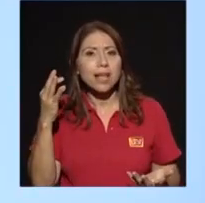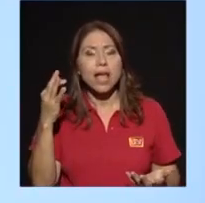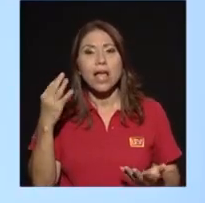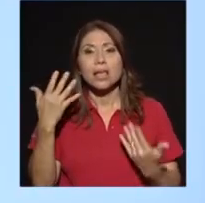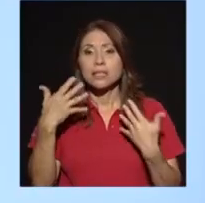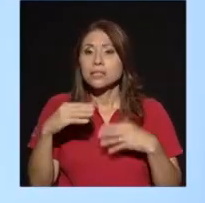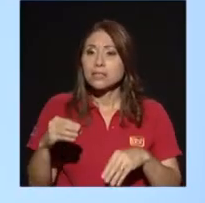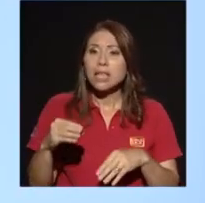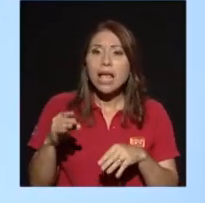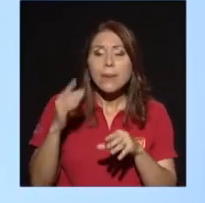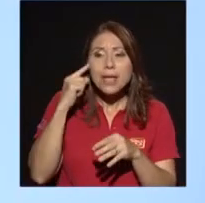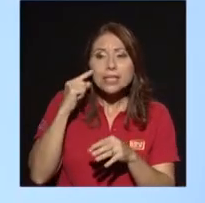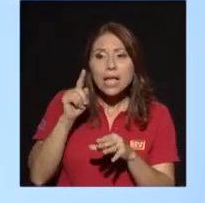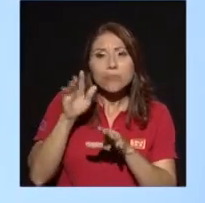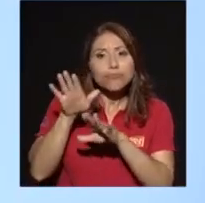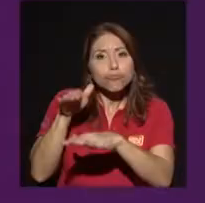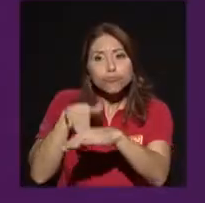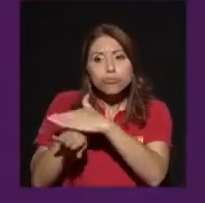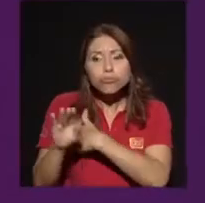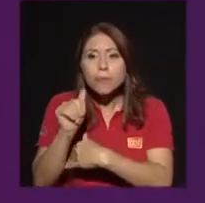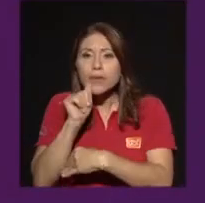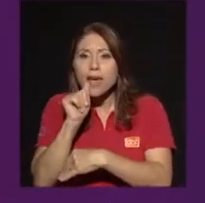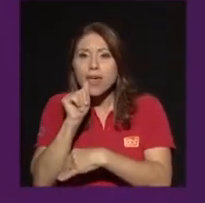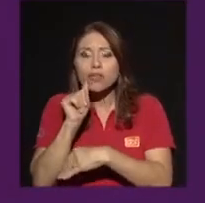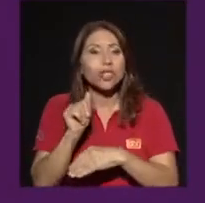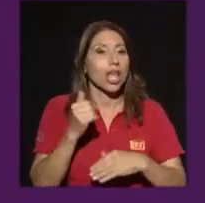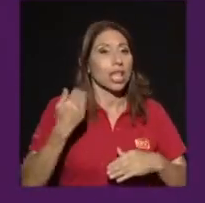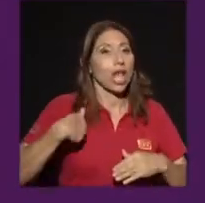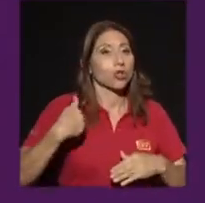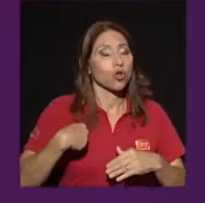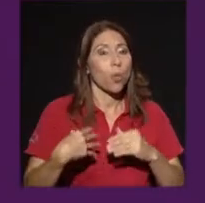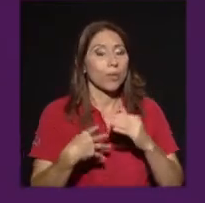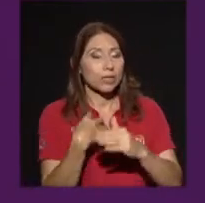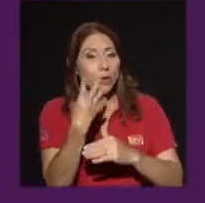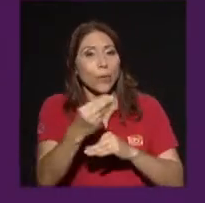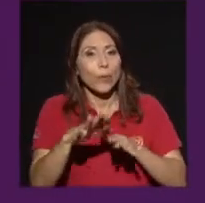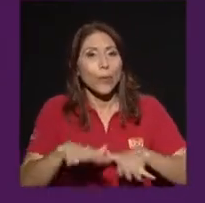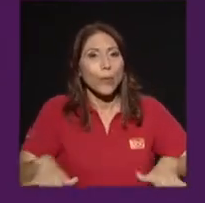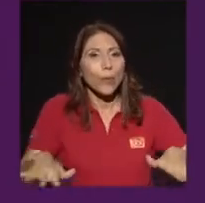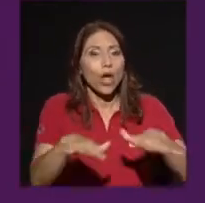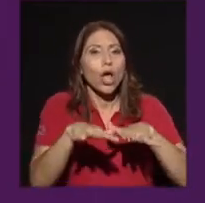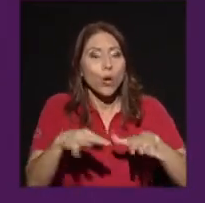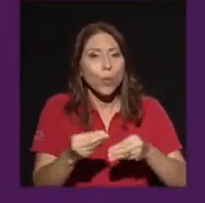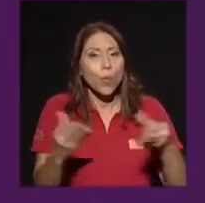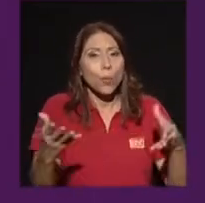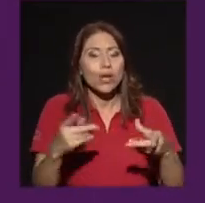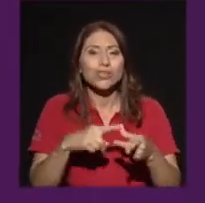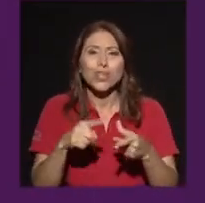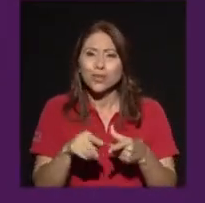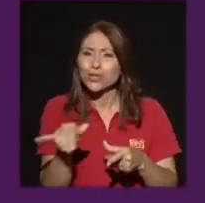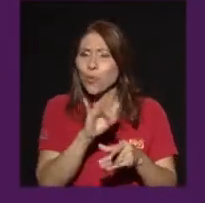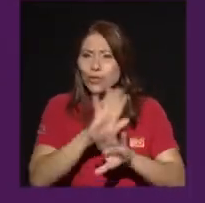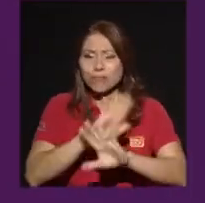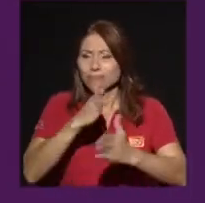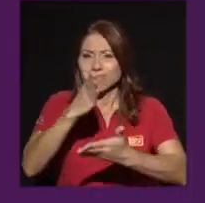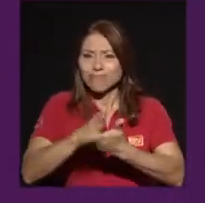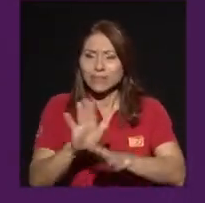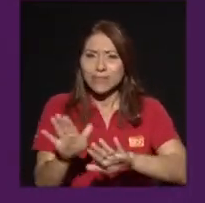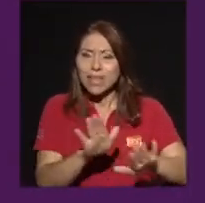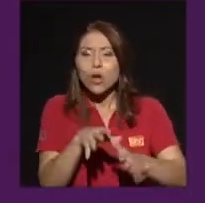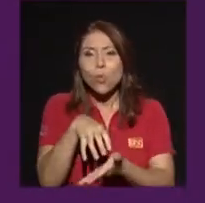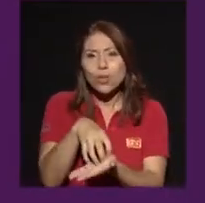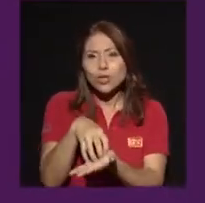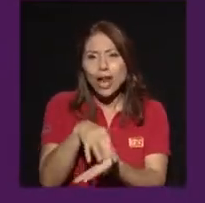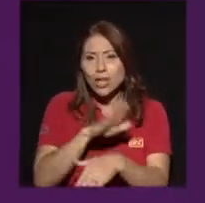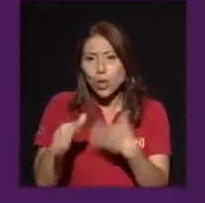los espacios privados y a los hombres, o a la masculinidad, digamos, los espacios públicos. Entonces es como romper y cuestionar todas